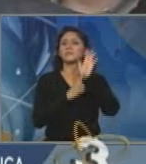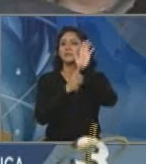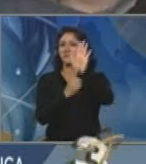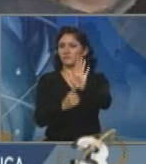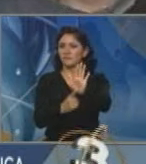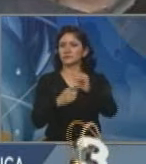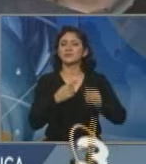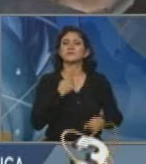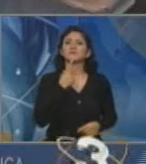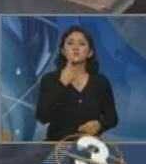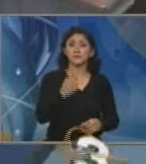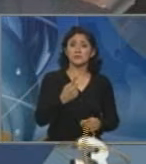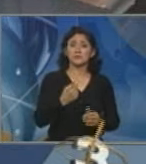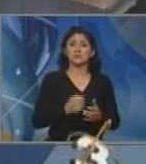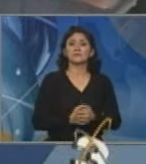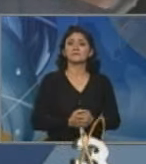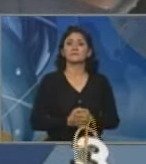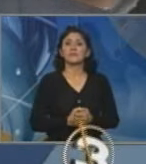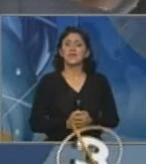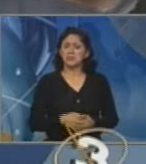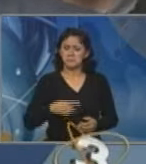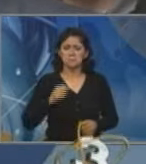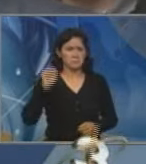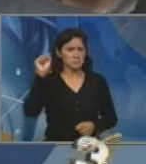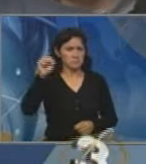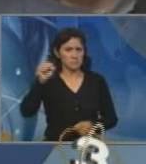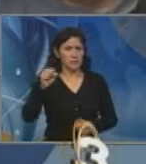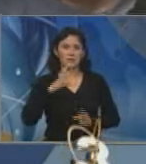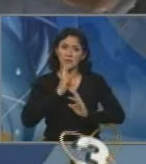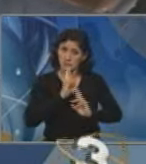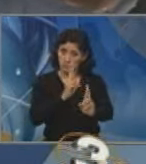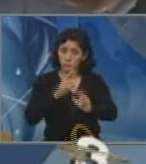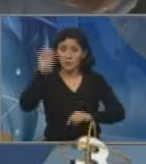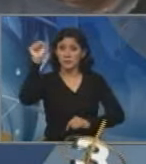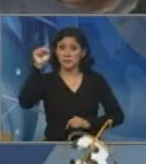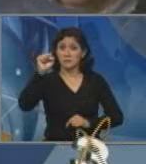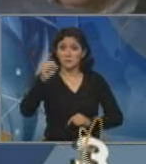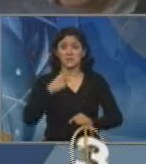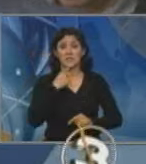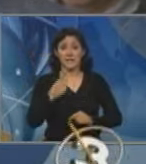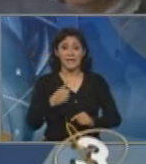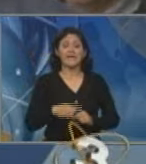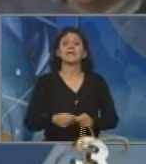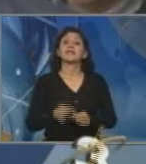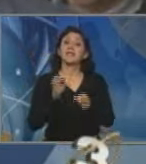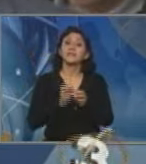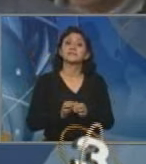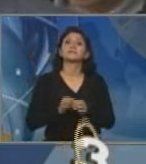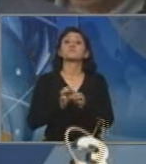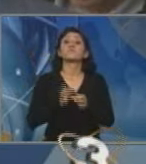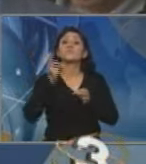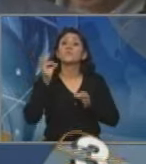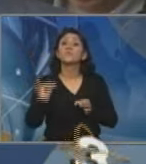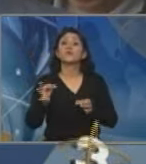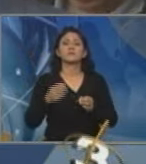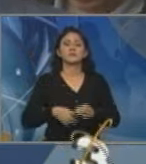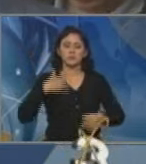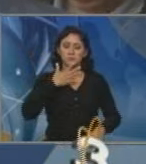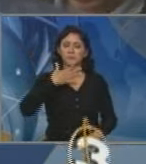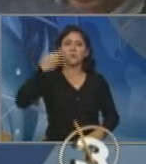las exigencias del pueblo? En efecto, el pueblo está cumpliendo con su deber y su